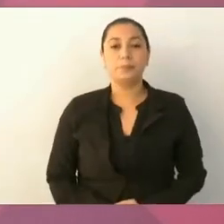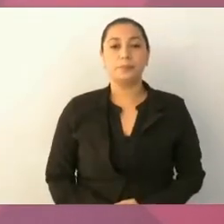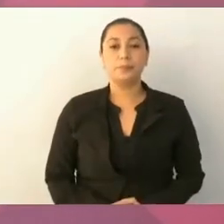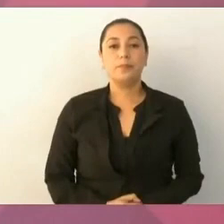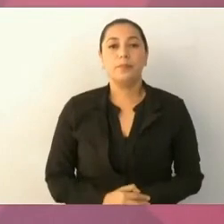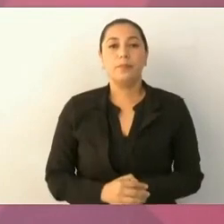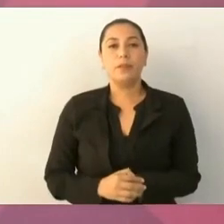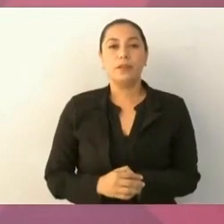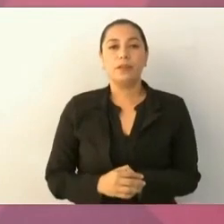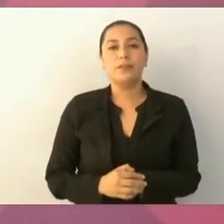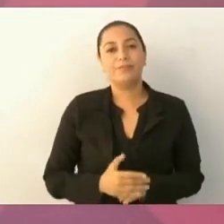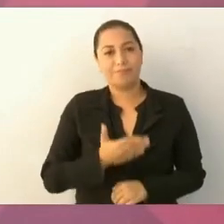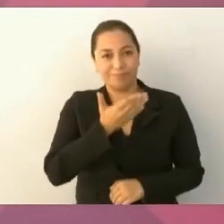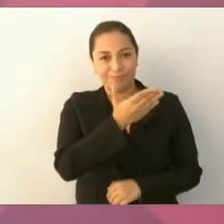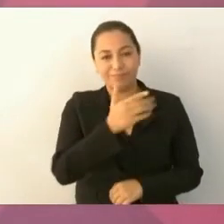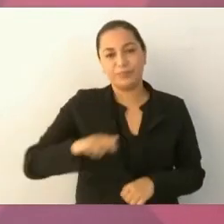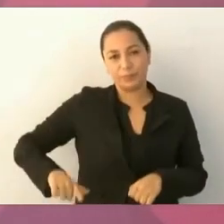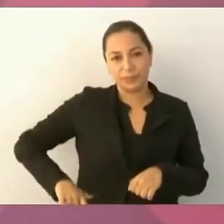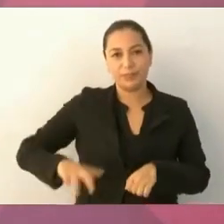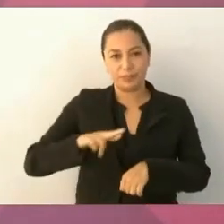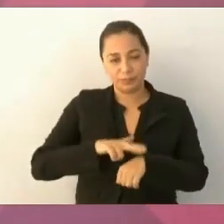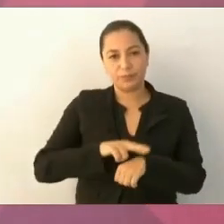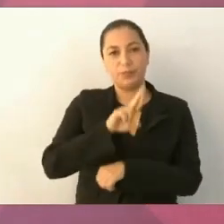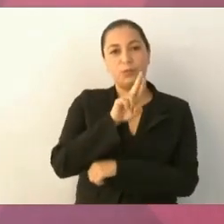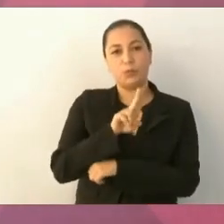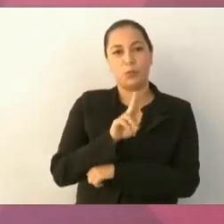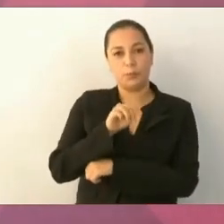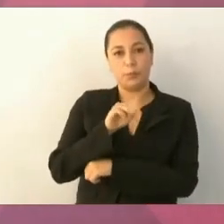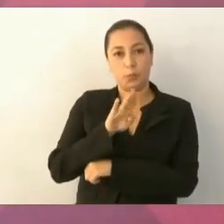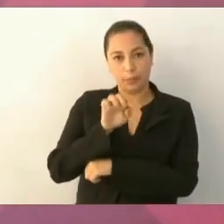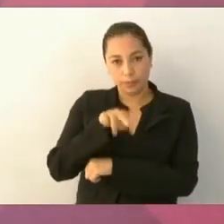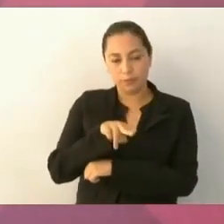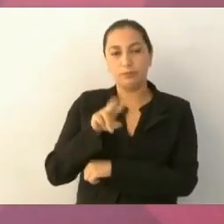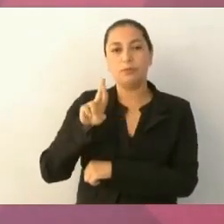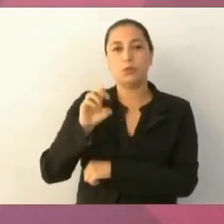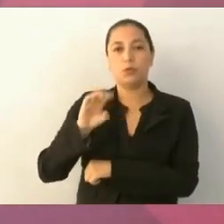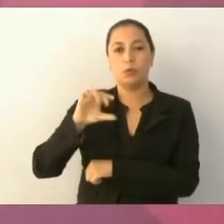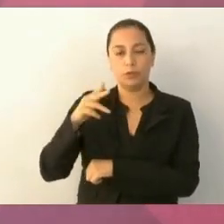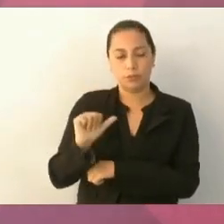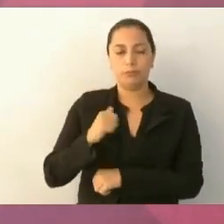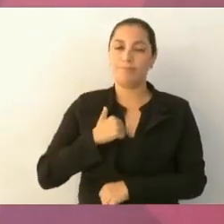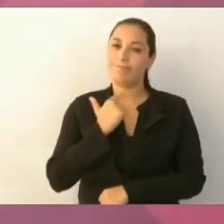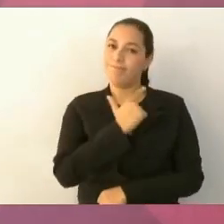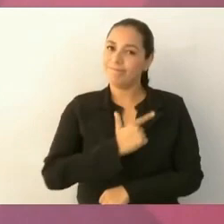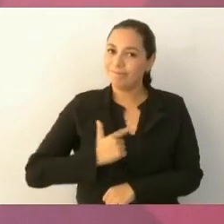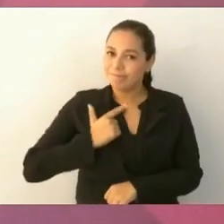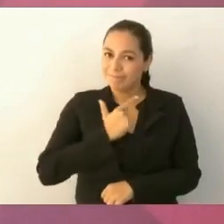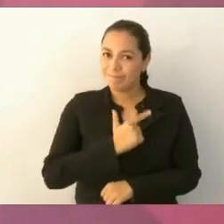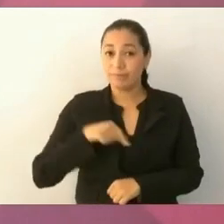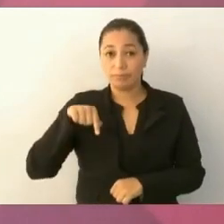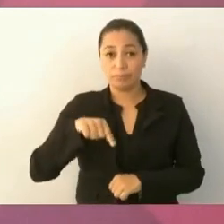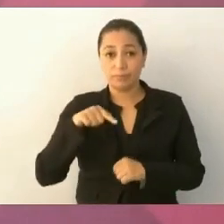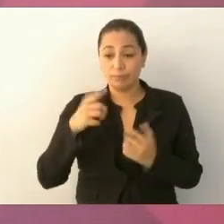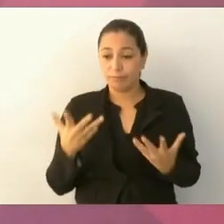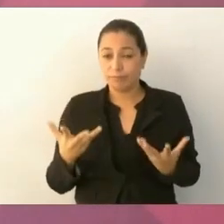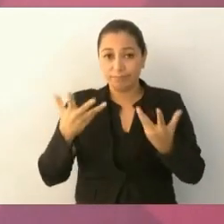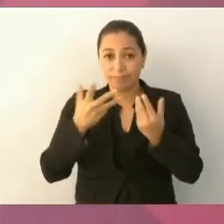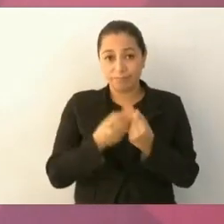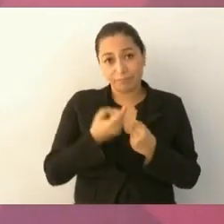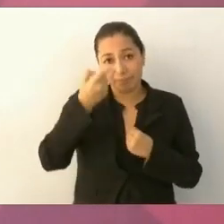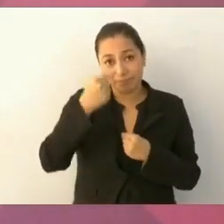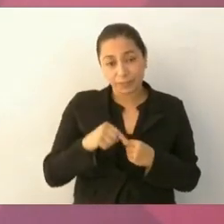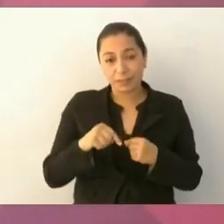ciudadano gobernador Rubén Rocha, me da muchísimo gusto participar en la inauguración de